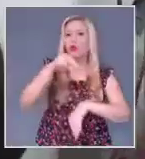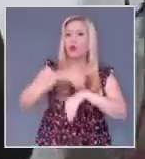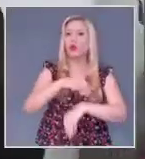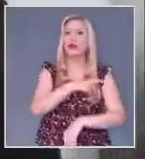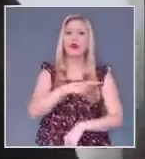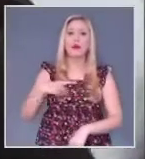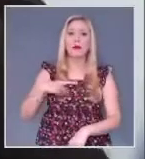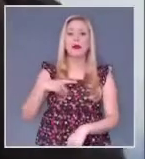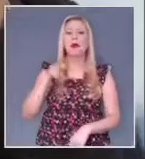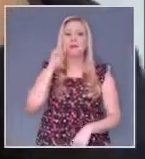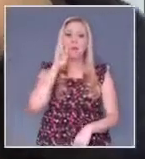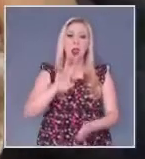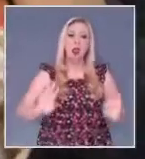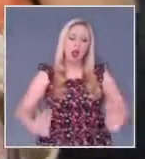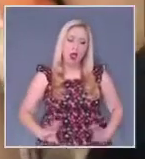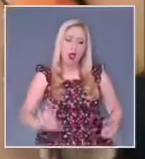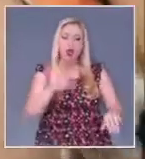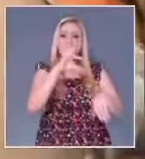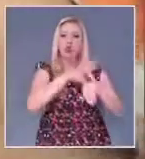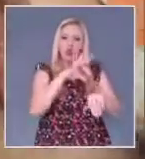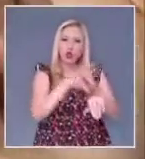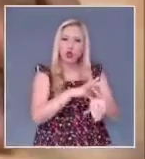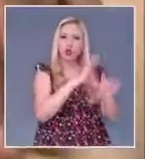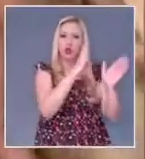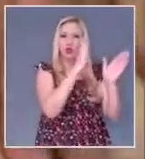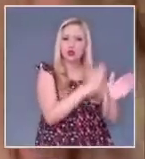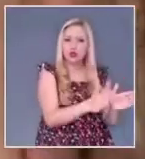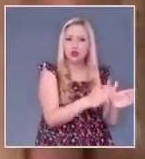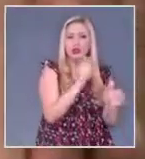género en los procedimientos poder informativo mario lópez peña